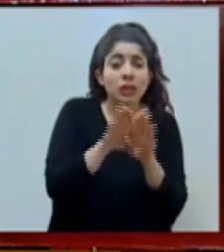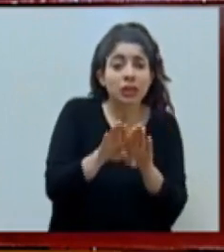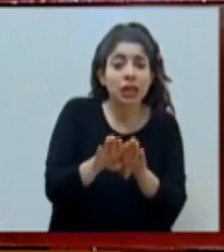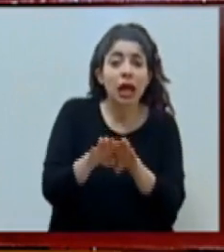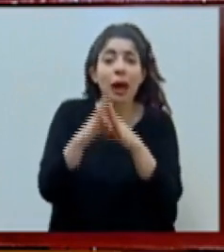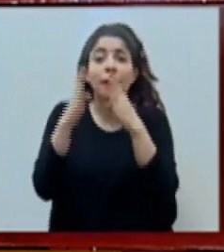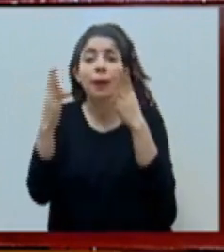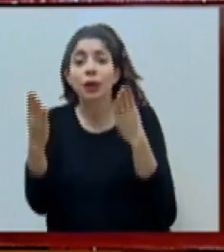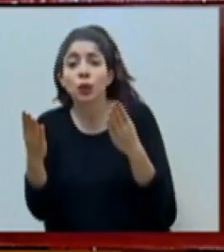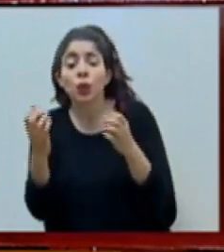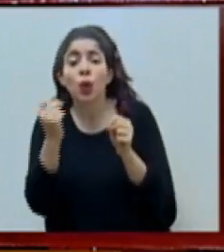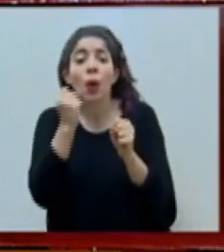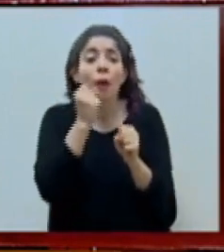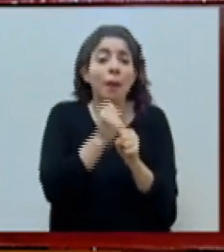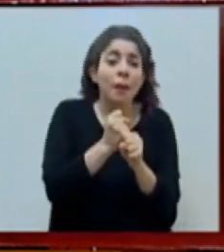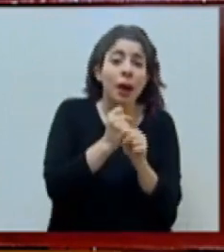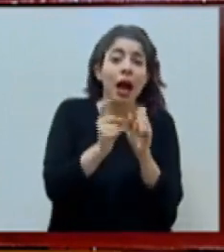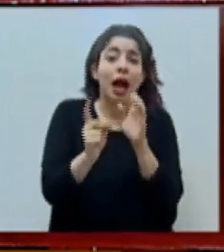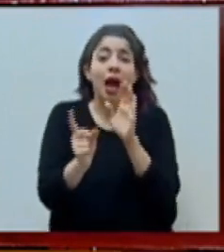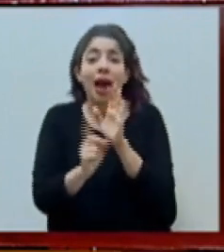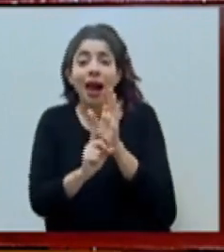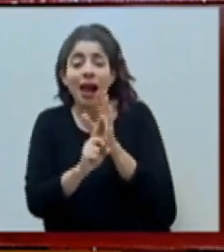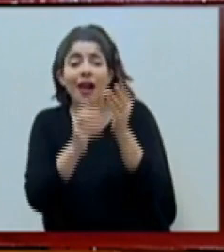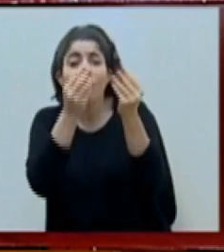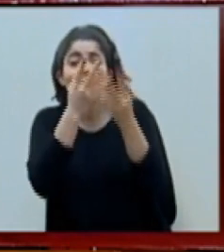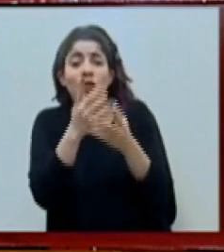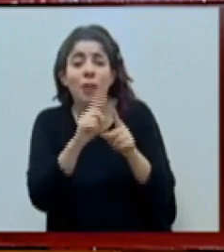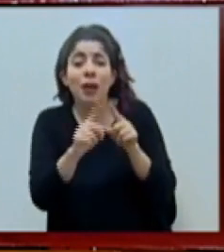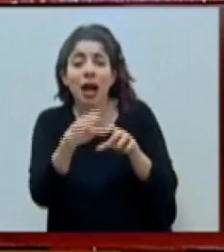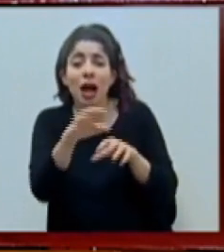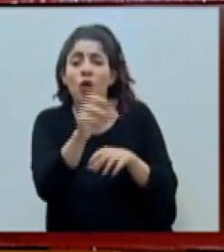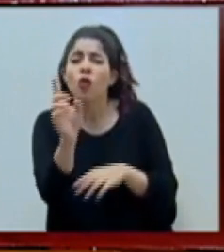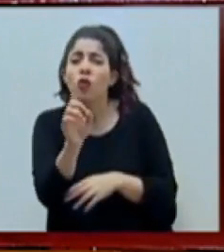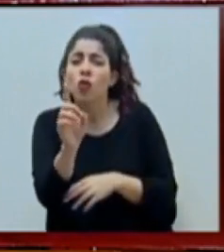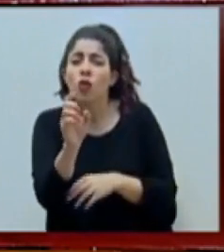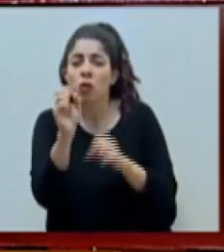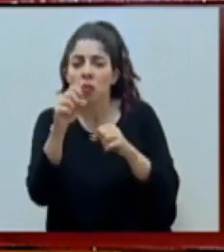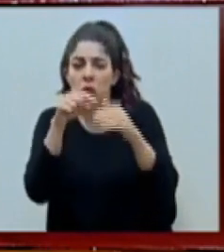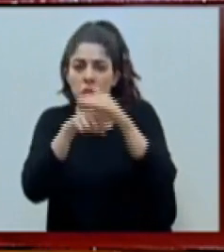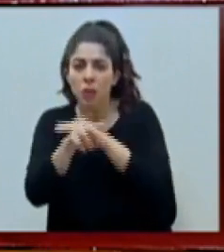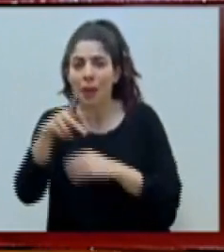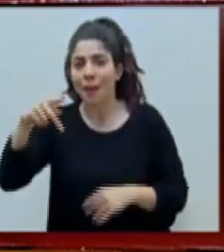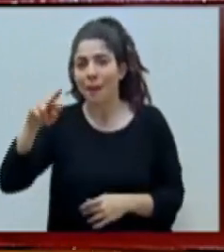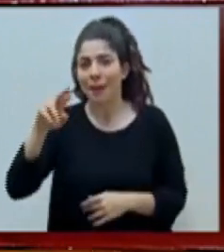apertura, operación y alertas en los distintos cantones puede visitar el sitio